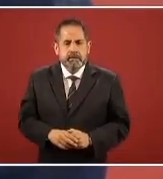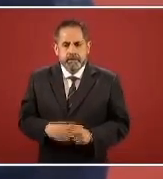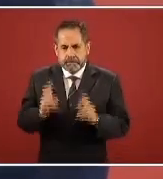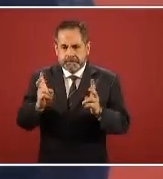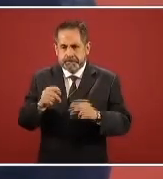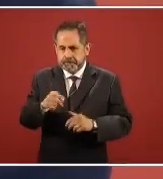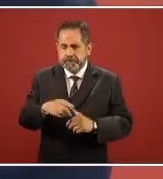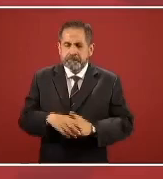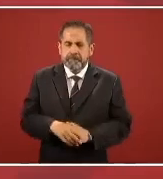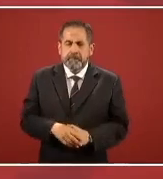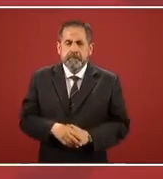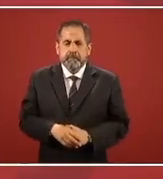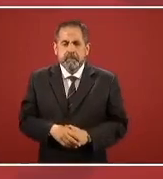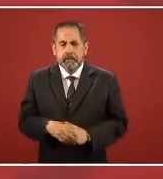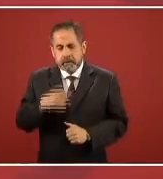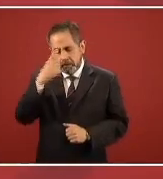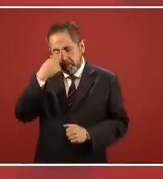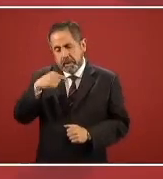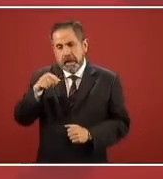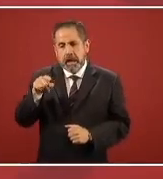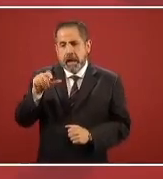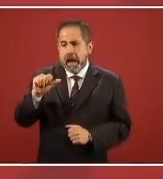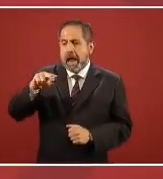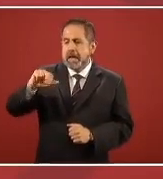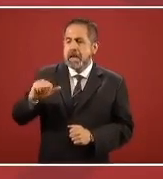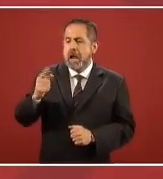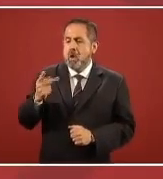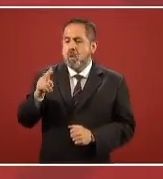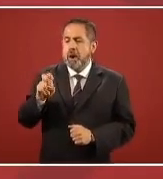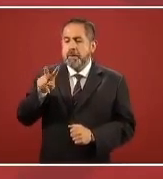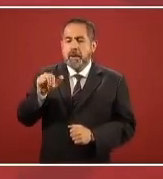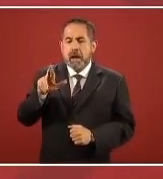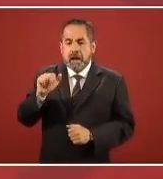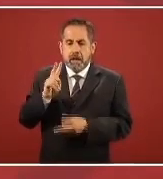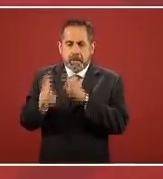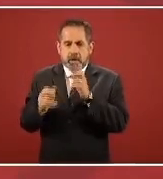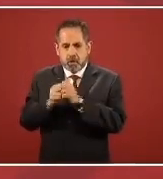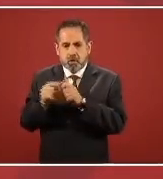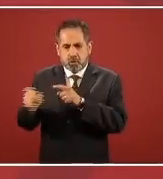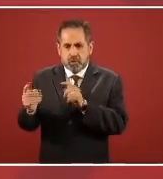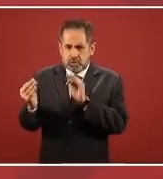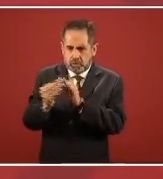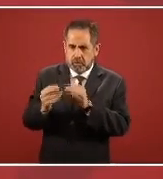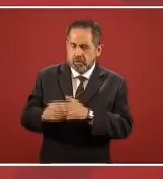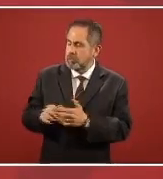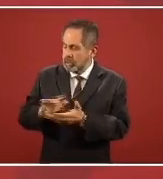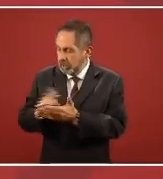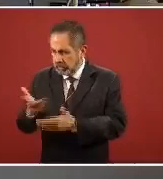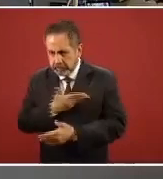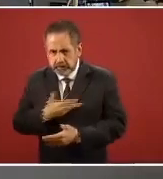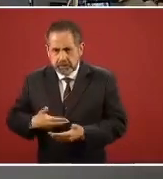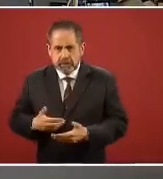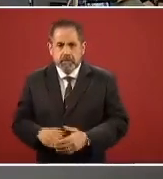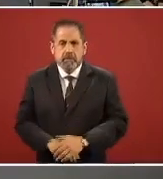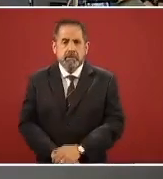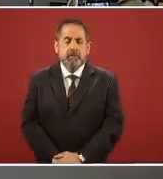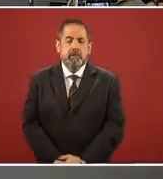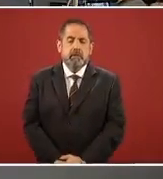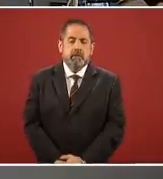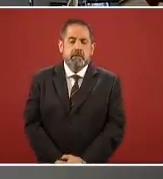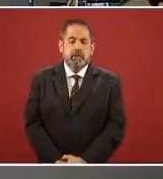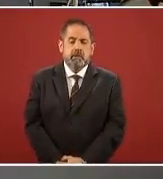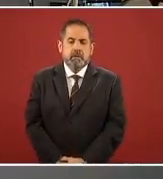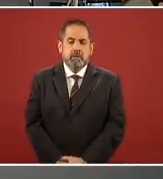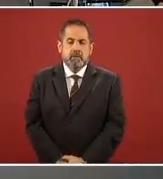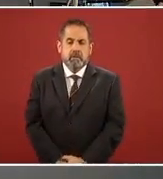tema, para que Ana Guevara platique contigo. So he's going to have Ana Guevara talk to him